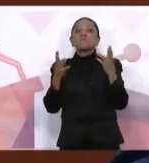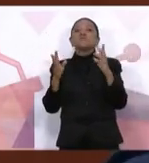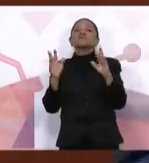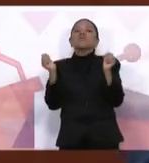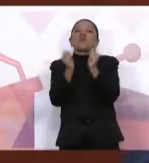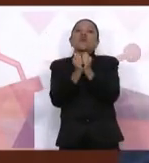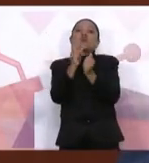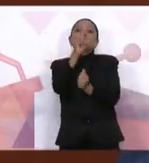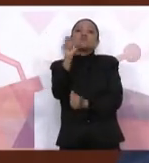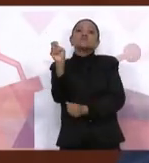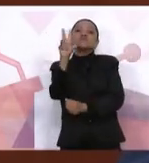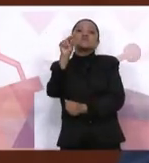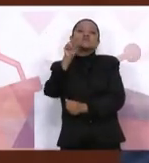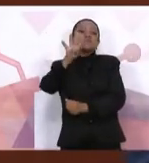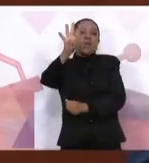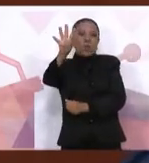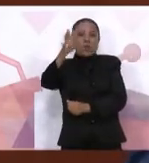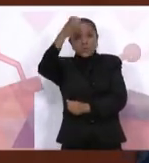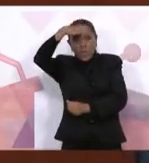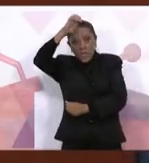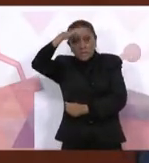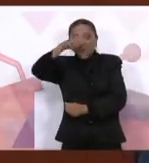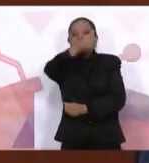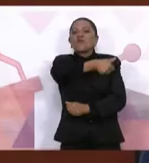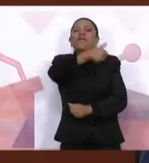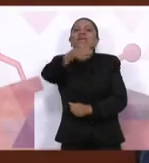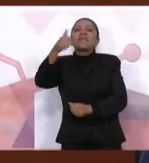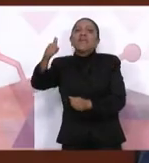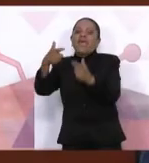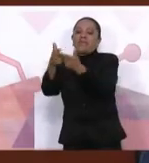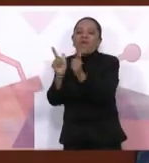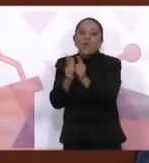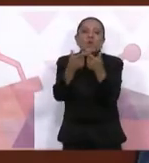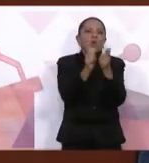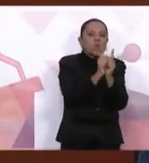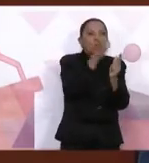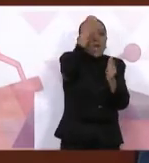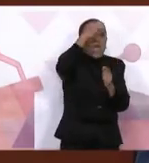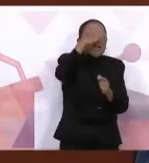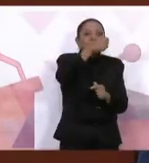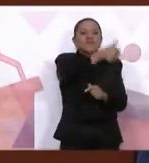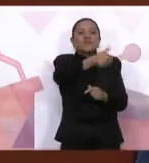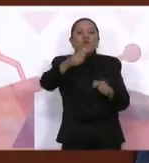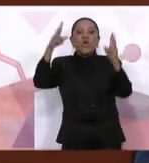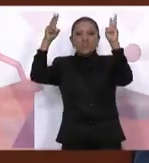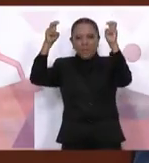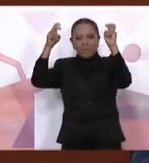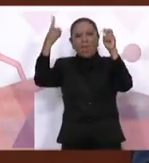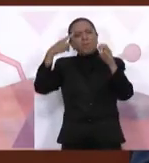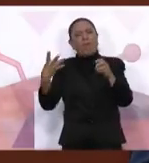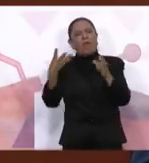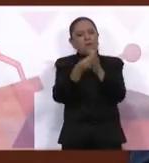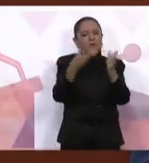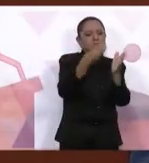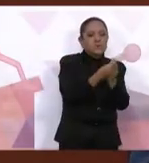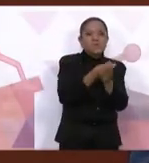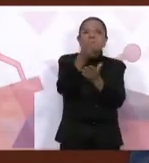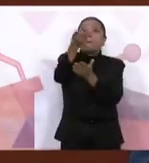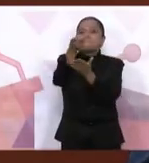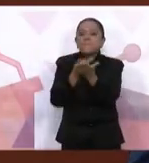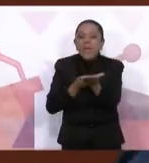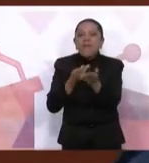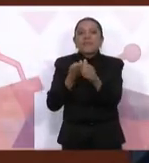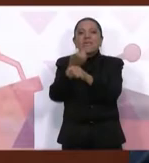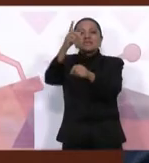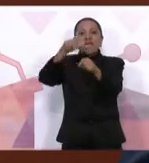sectores de la población para poder construir un plan estatal de desarrollo que nos permita construir el